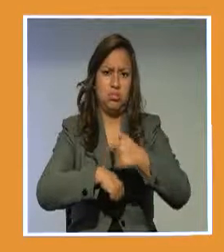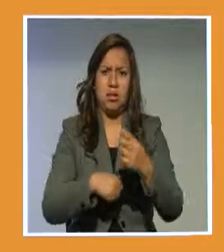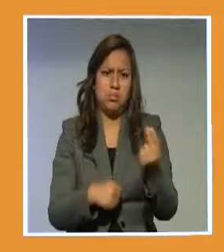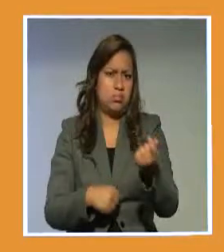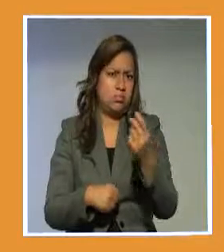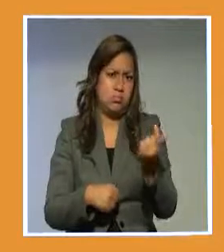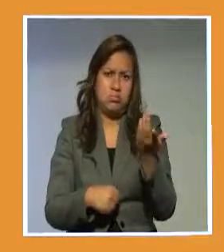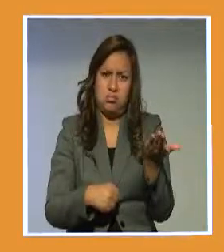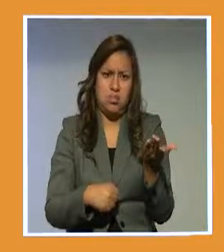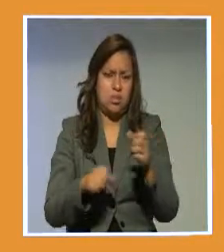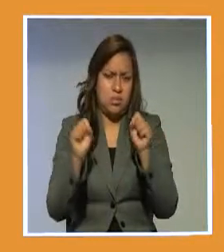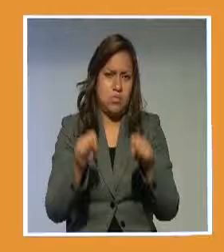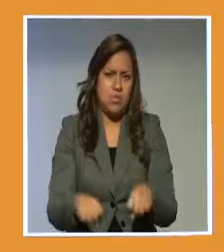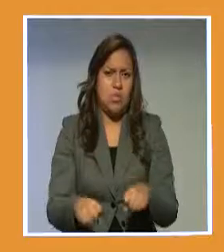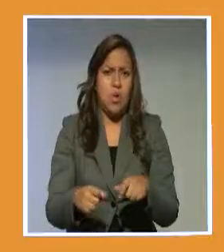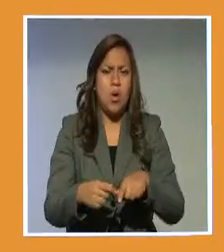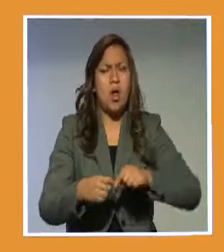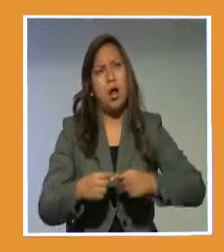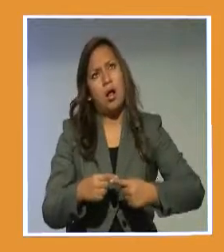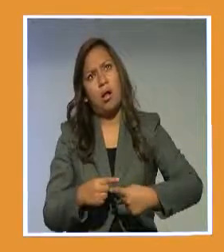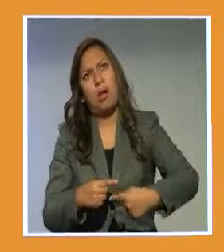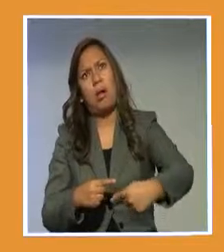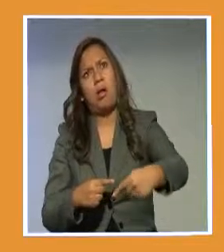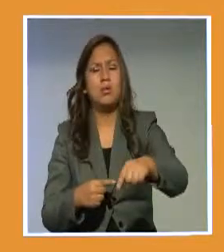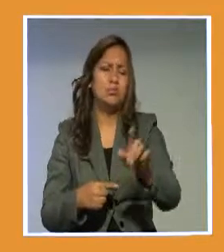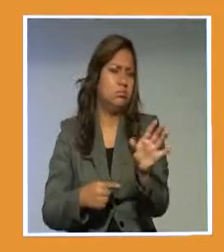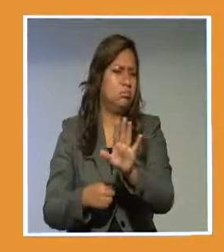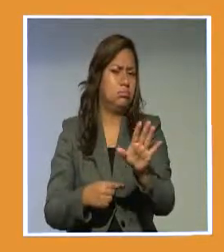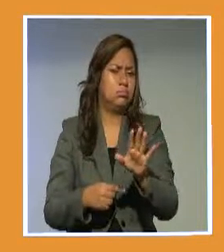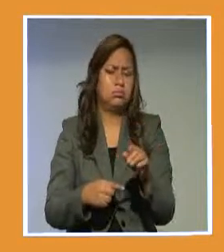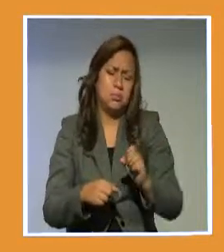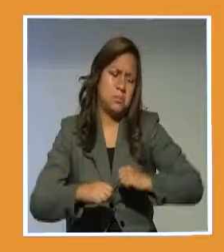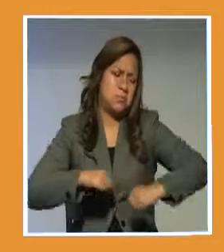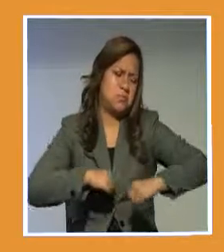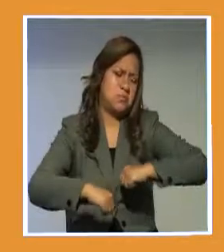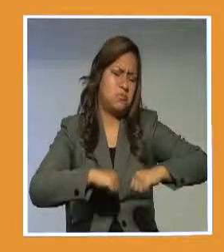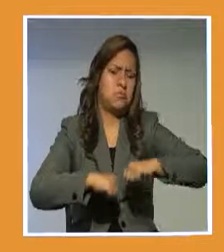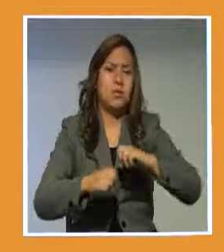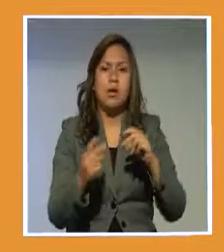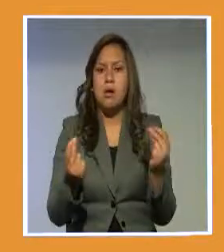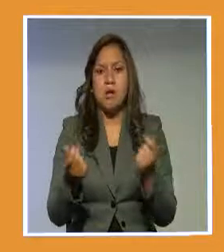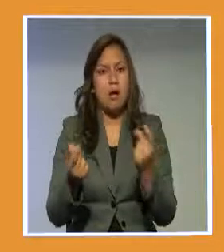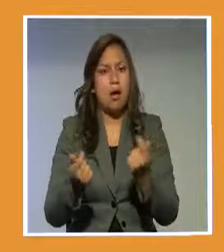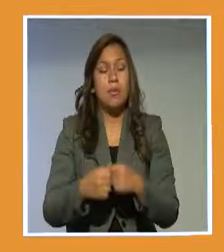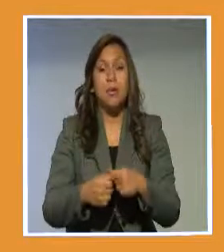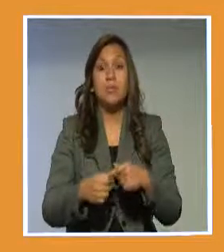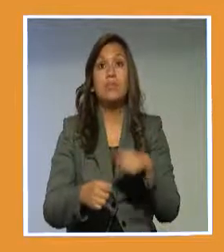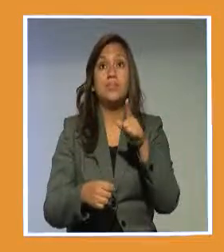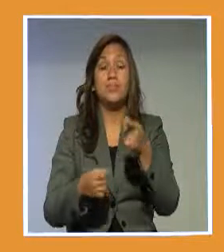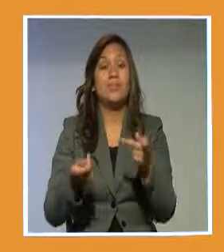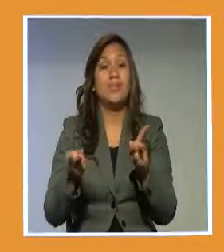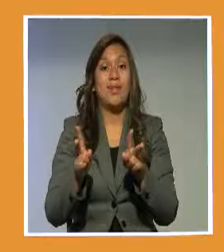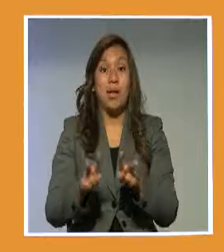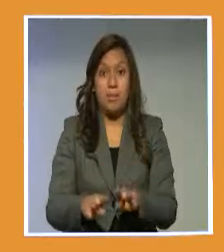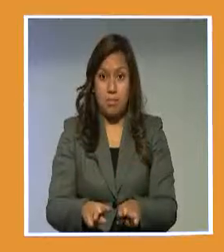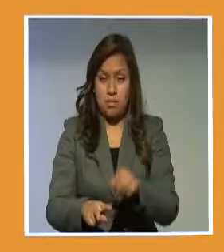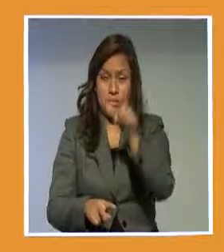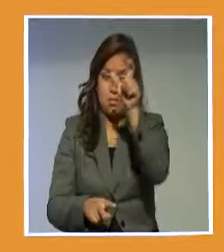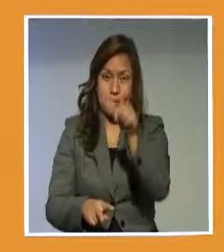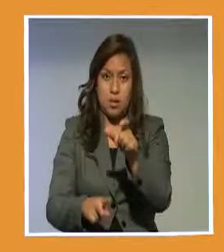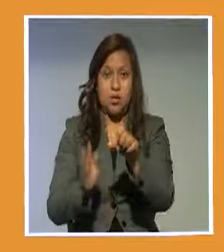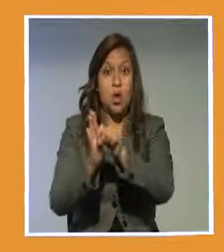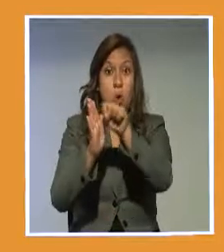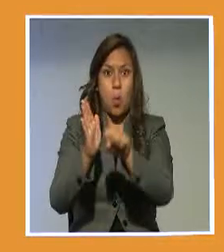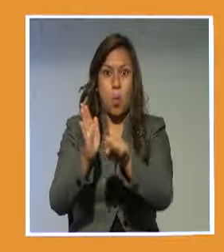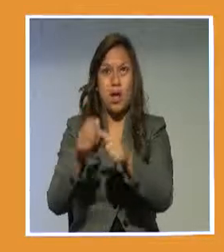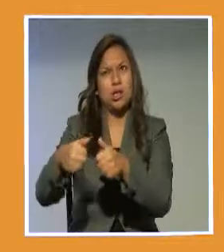mejora, aclara competencias del registro civil, también competencias de los notarios, así es que creemos que ya